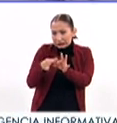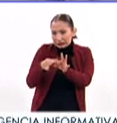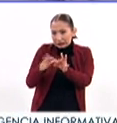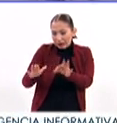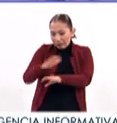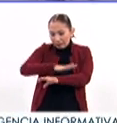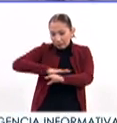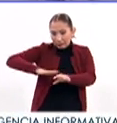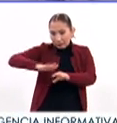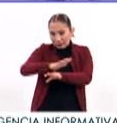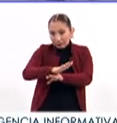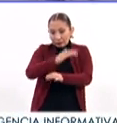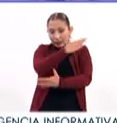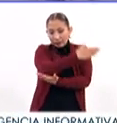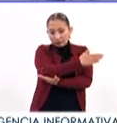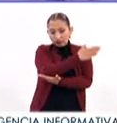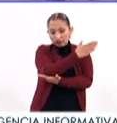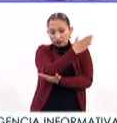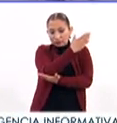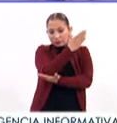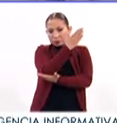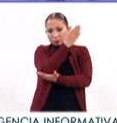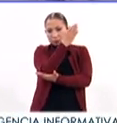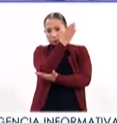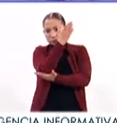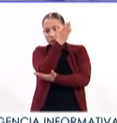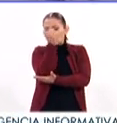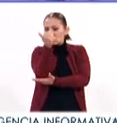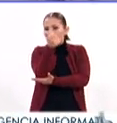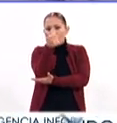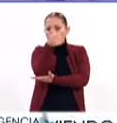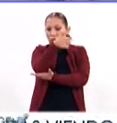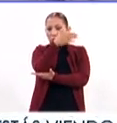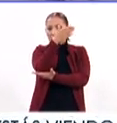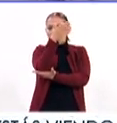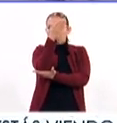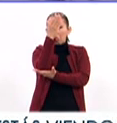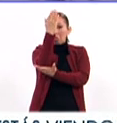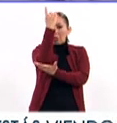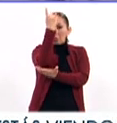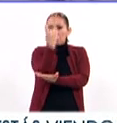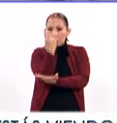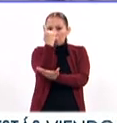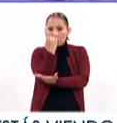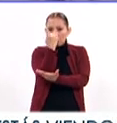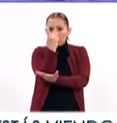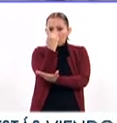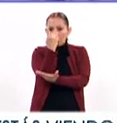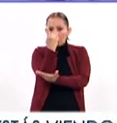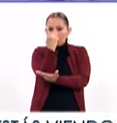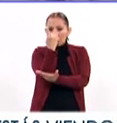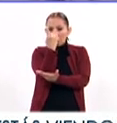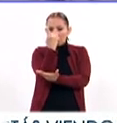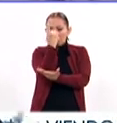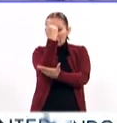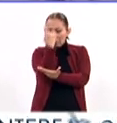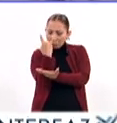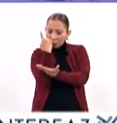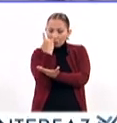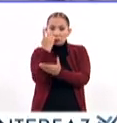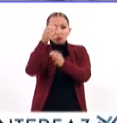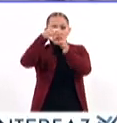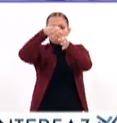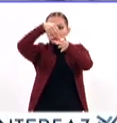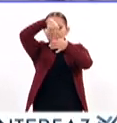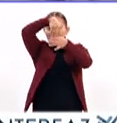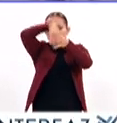de la cimentación, y ahí se empieza a levantar, y solita se va enderezando hasta que esté en el aire y se baja